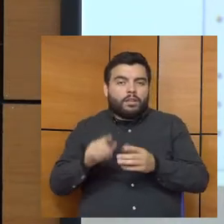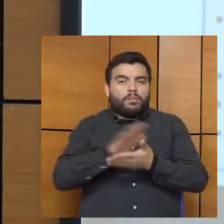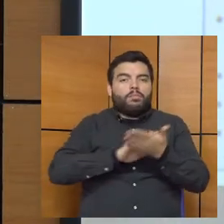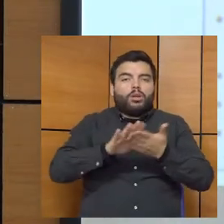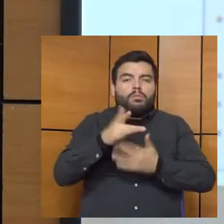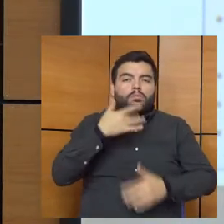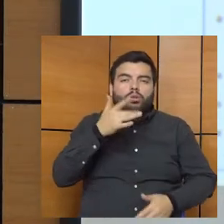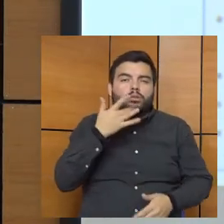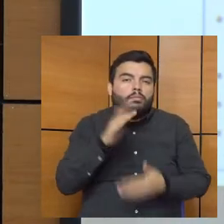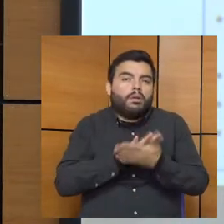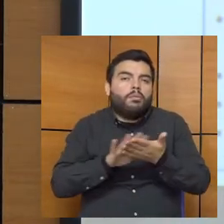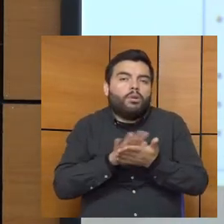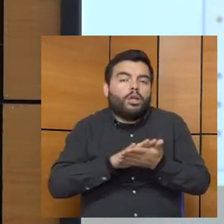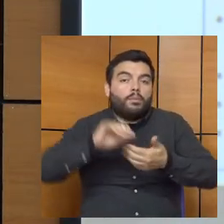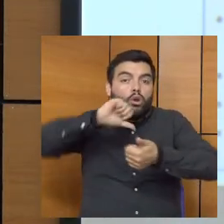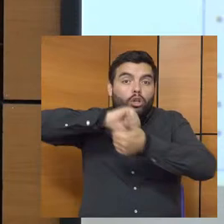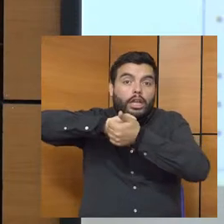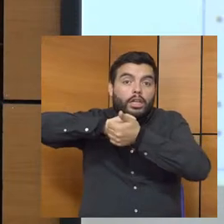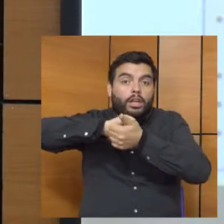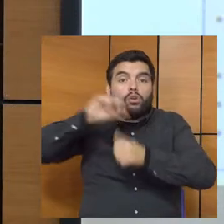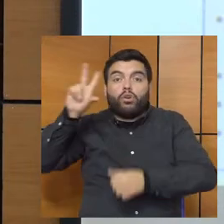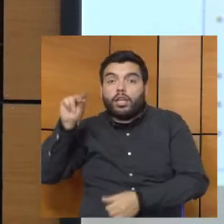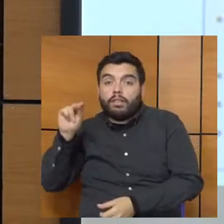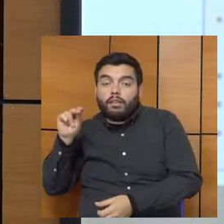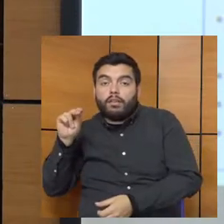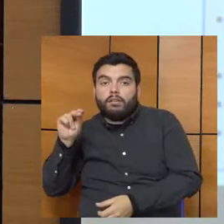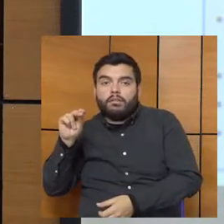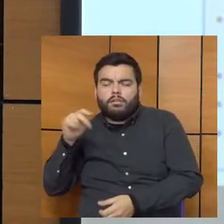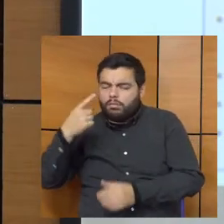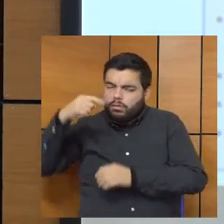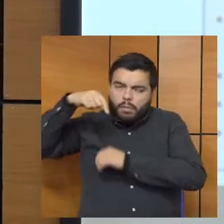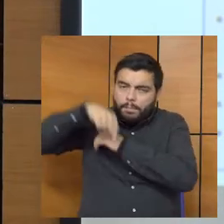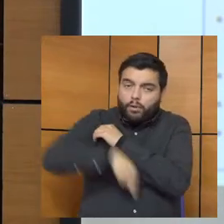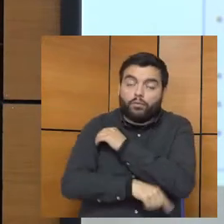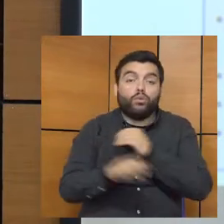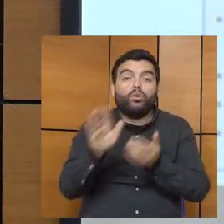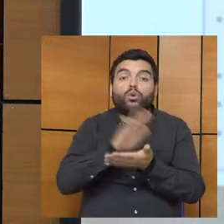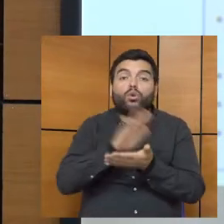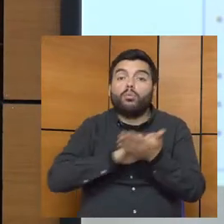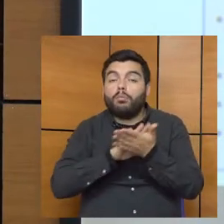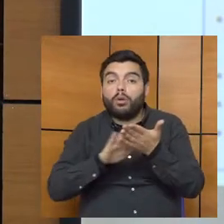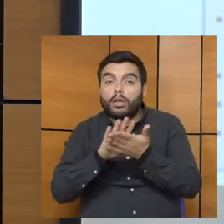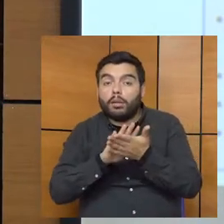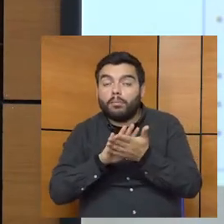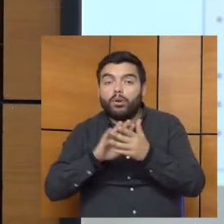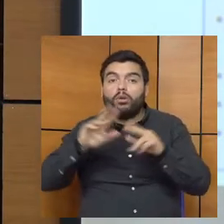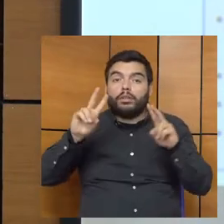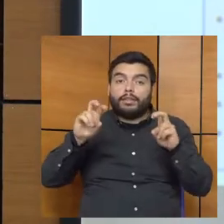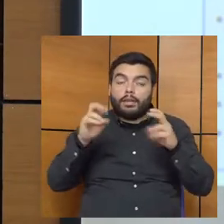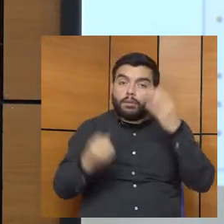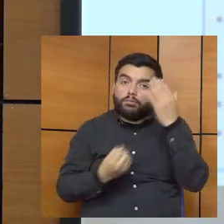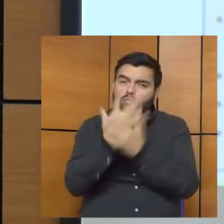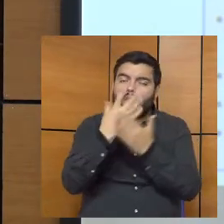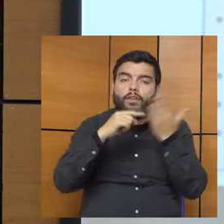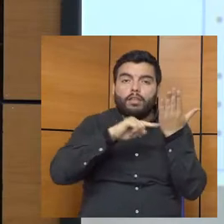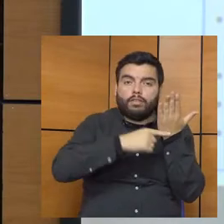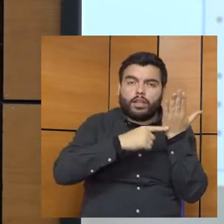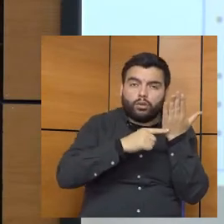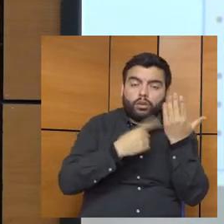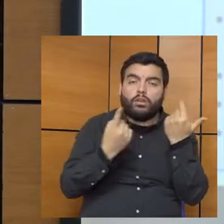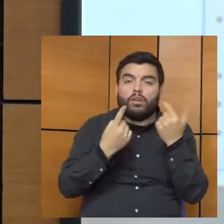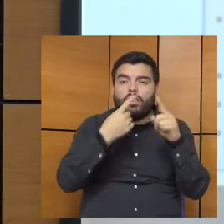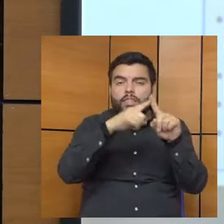muy sencillas como el género o la edad, y otras bastante más complejas, como por ejemplo la preocupación tecnológica, que es un constructo